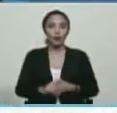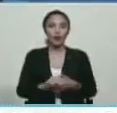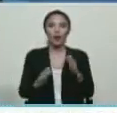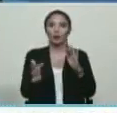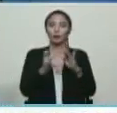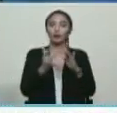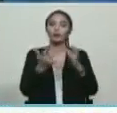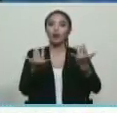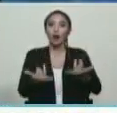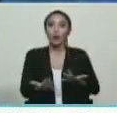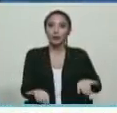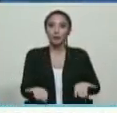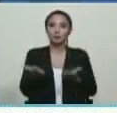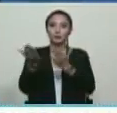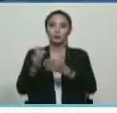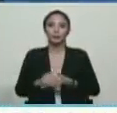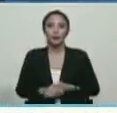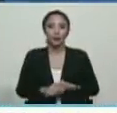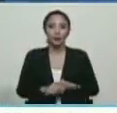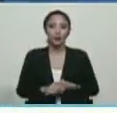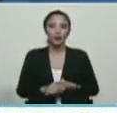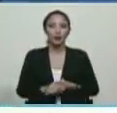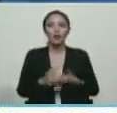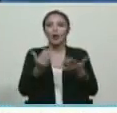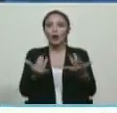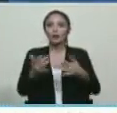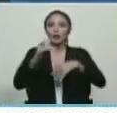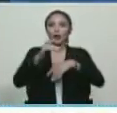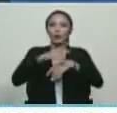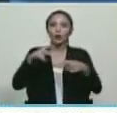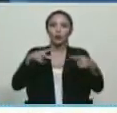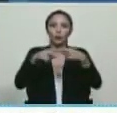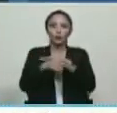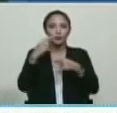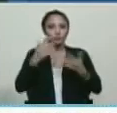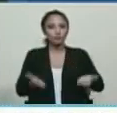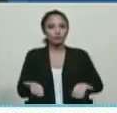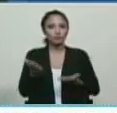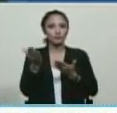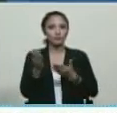inmediato nos vamos a trasladar a La Carlota, donde se va a realizar la inauguración de la FITBEN.